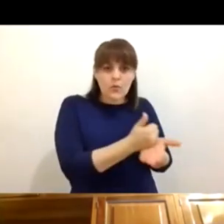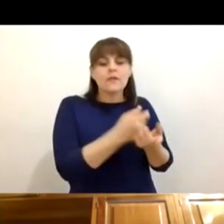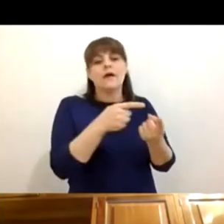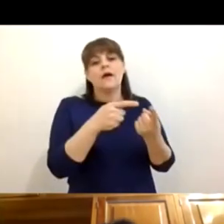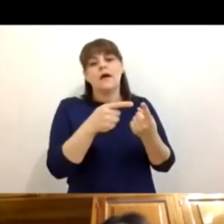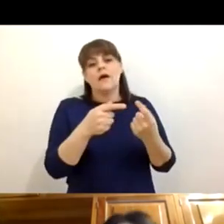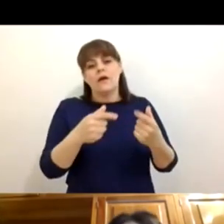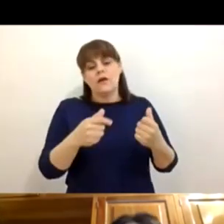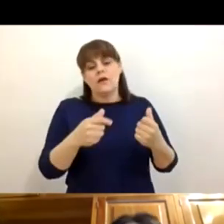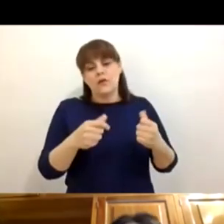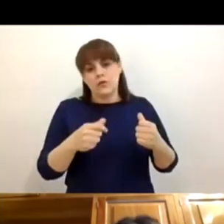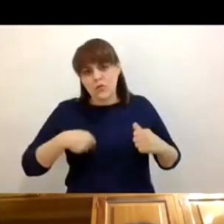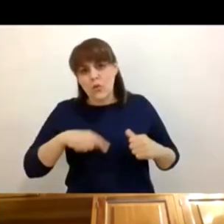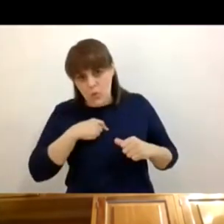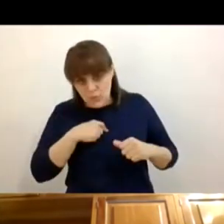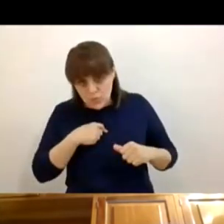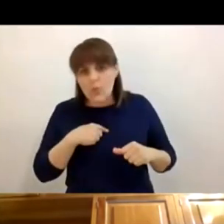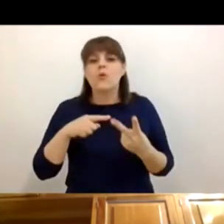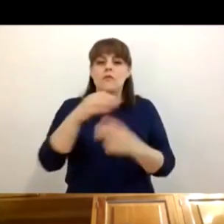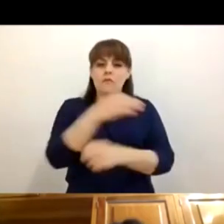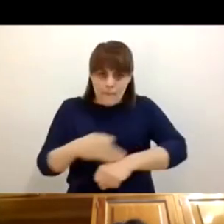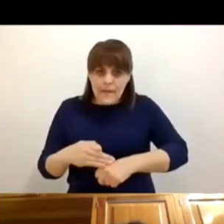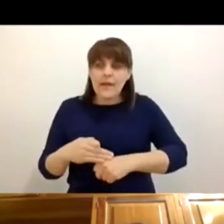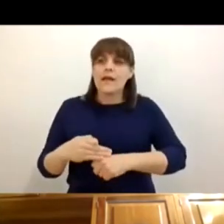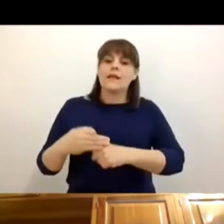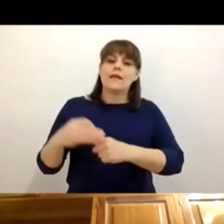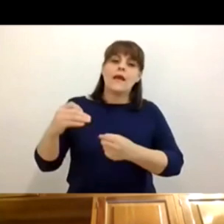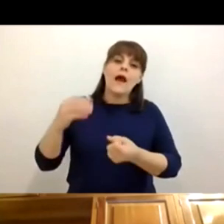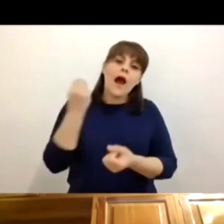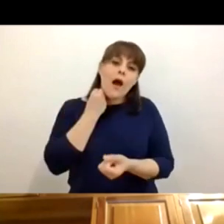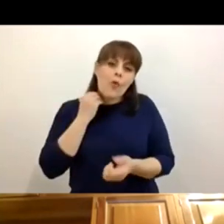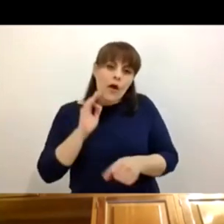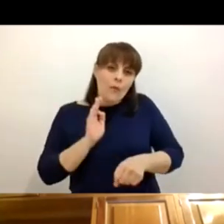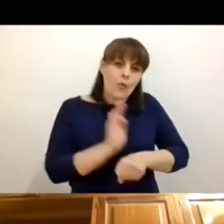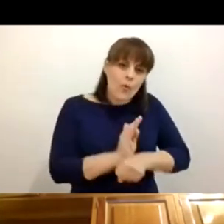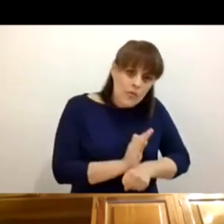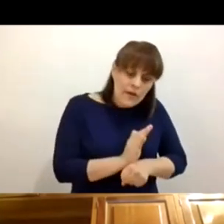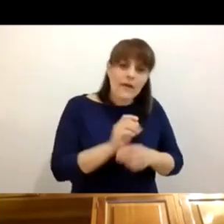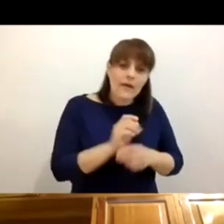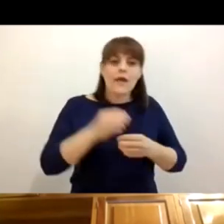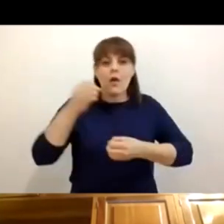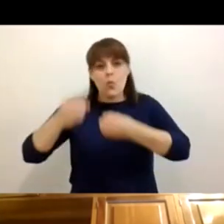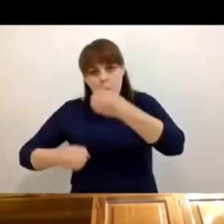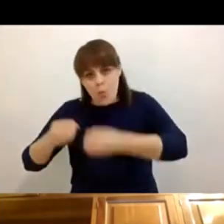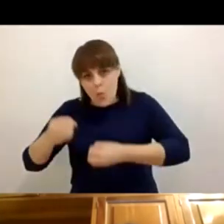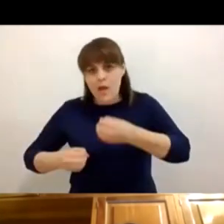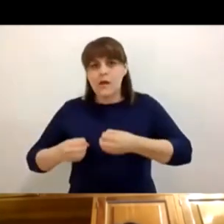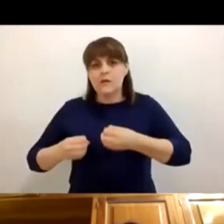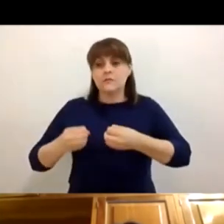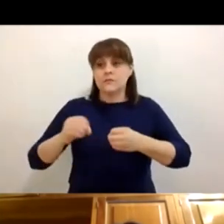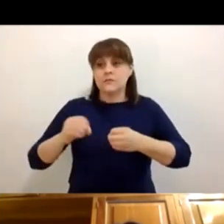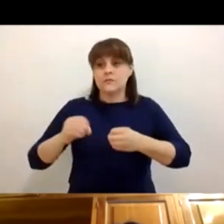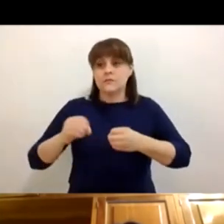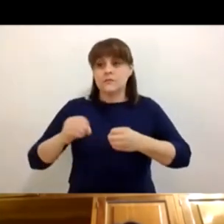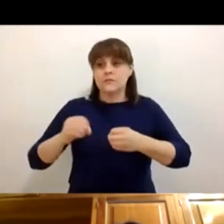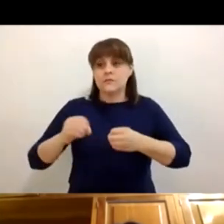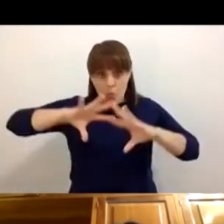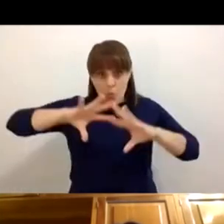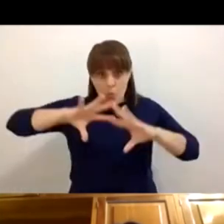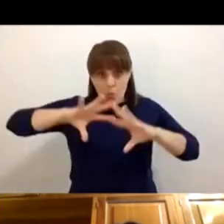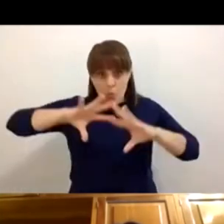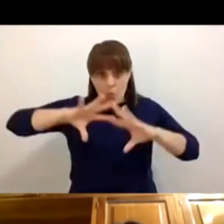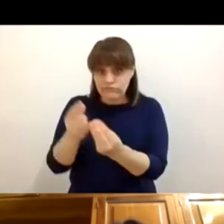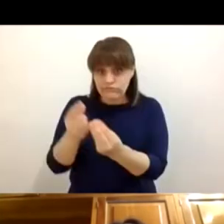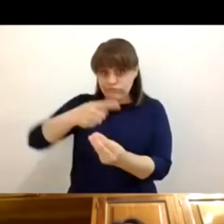¿no? Pero también está la defensoría y también está el juez, ¿no? Y juntos, pues tendríamos que ir a un lugar de, pues sí, de